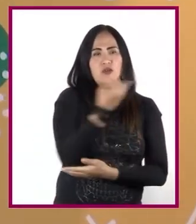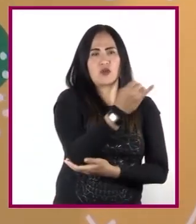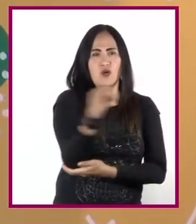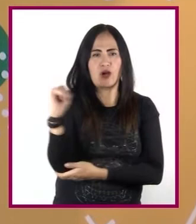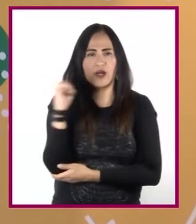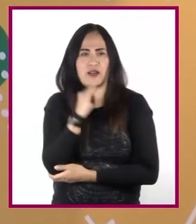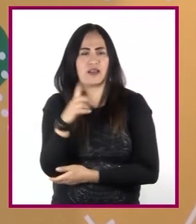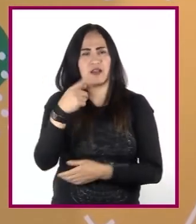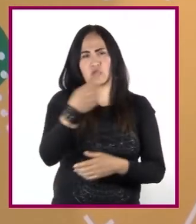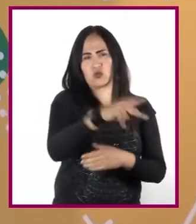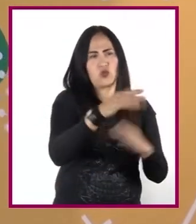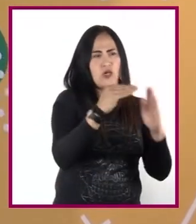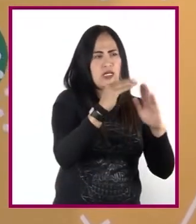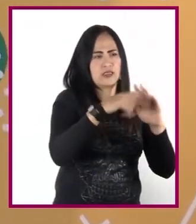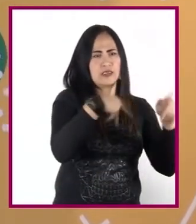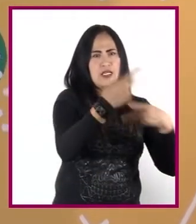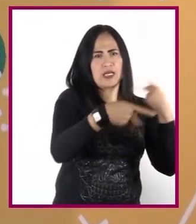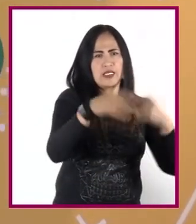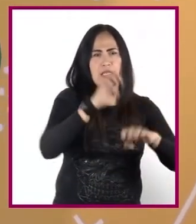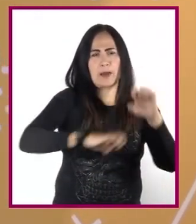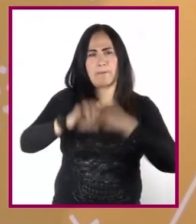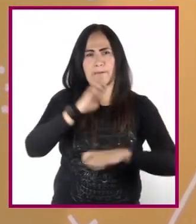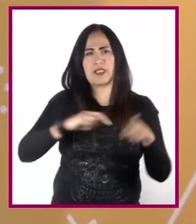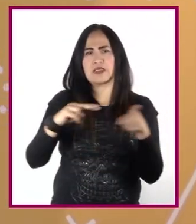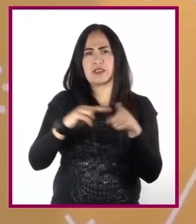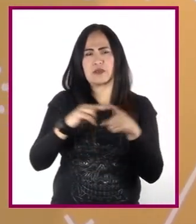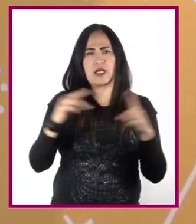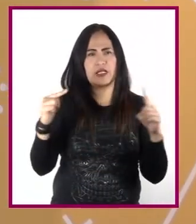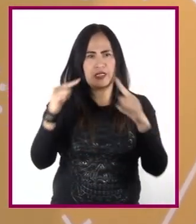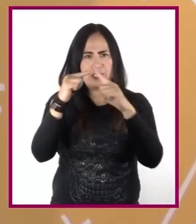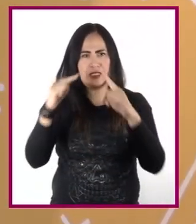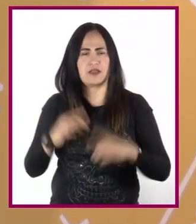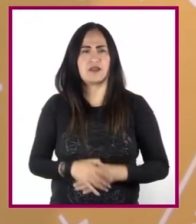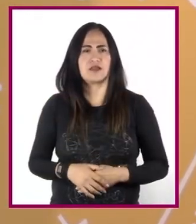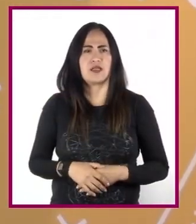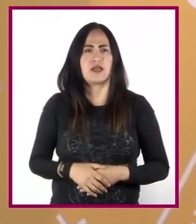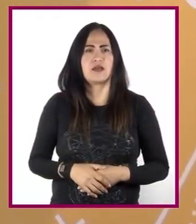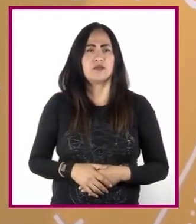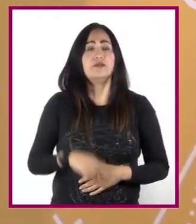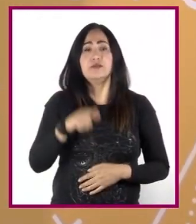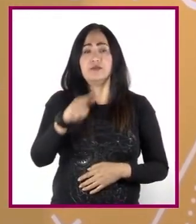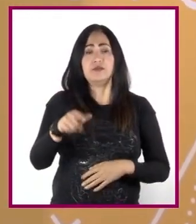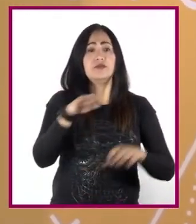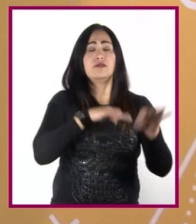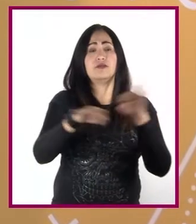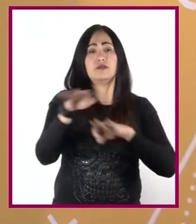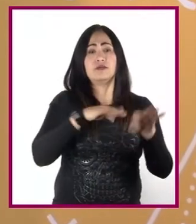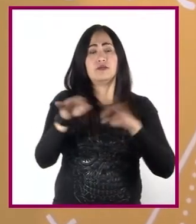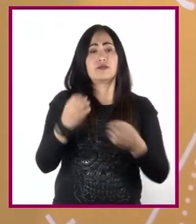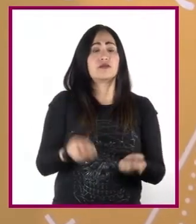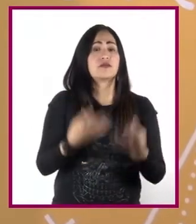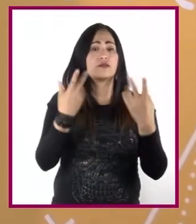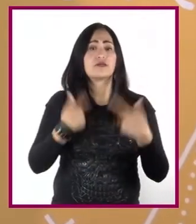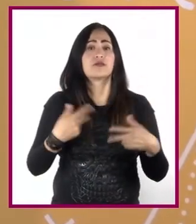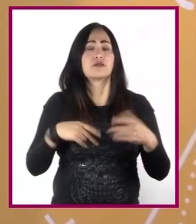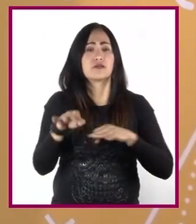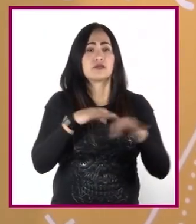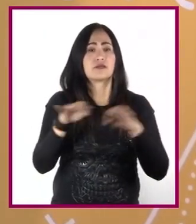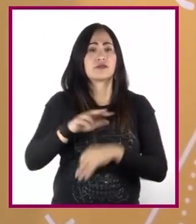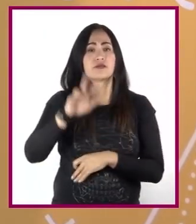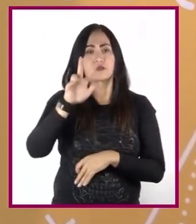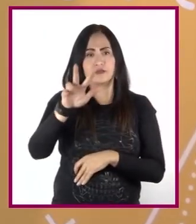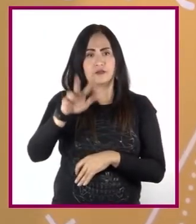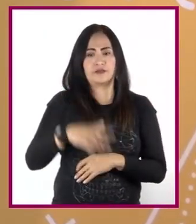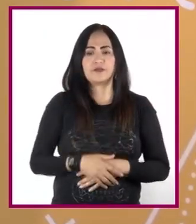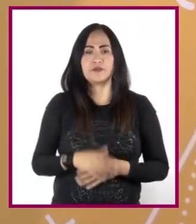domicilios particulares, empresas, parques e iglesias. Para poder cubrir la demanda del trabajo cuenta con 8 empleados, los cuales